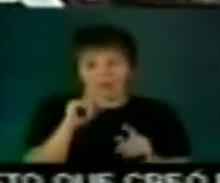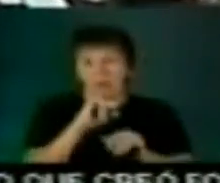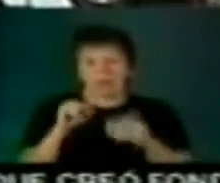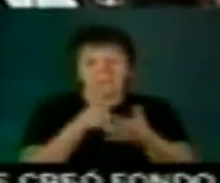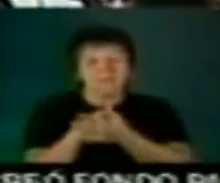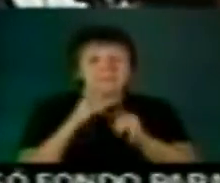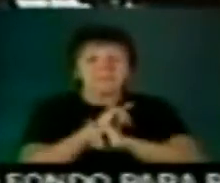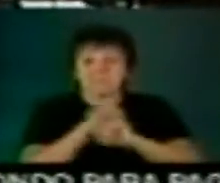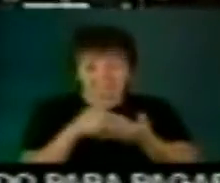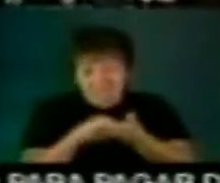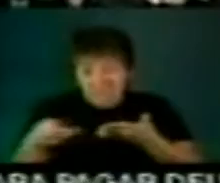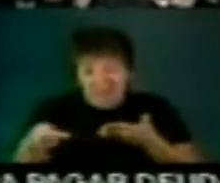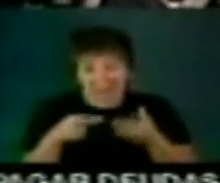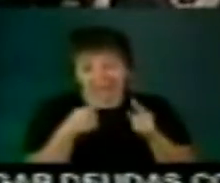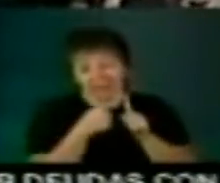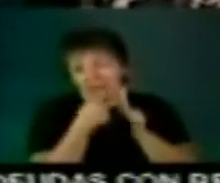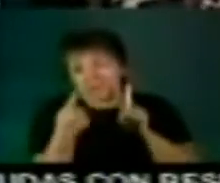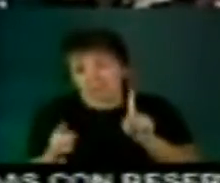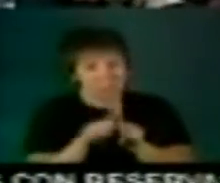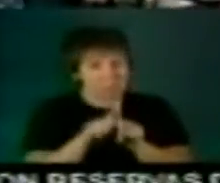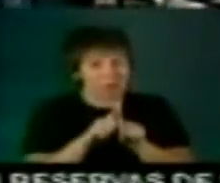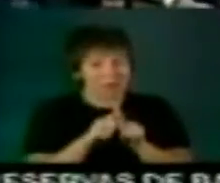tanto como la libertad.